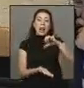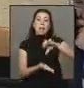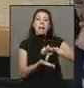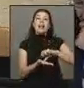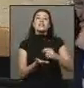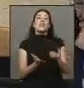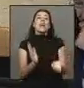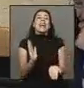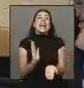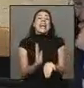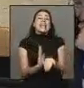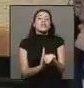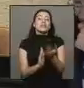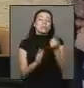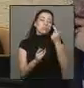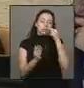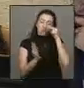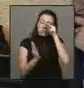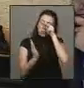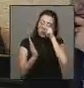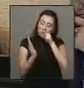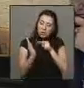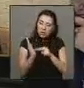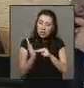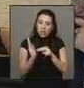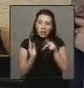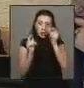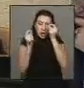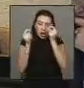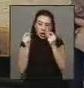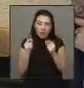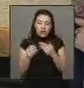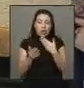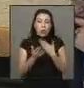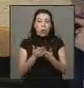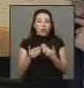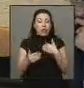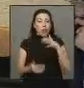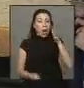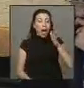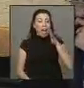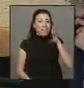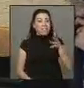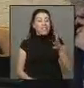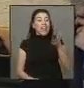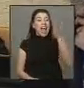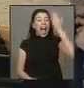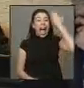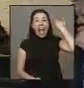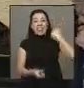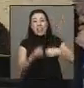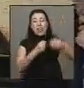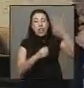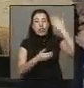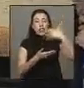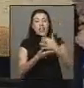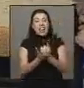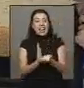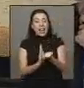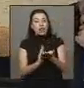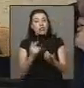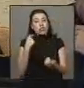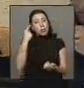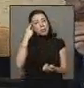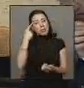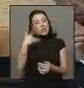país. Y si usted revisa en las ocasiones en que intervine a propósito de los reajustes pasados, a mí me parecía